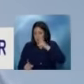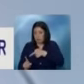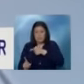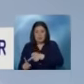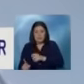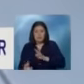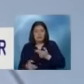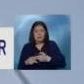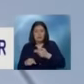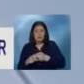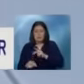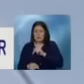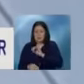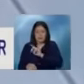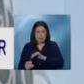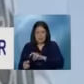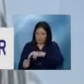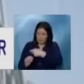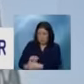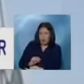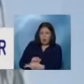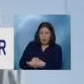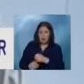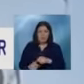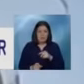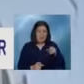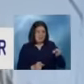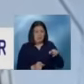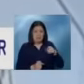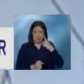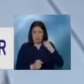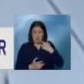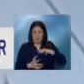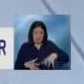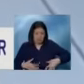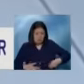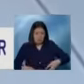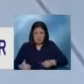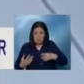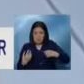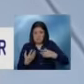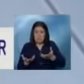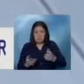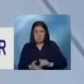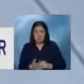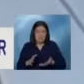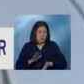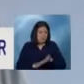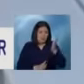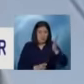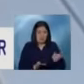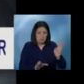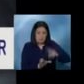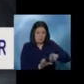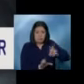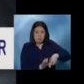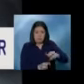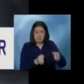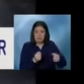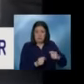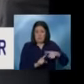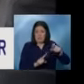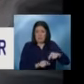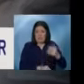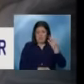tercera, Kenio Gutiérrez de la Cruz, cae al piso. Ellos continúan rebuscando sus bolsillos. Huyen en un taxi negro.